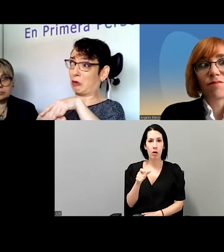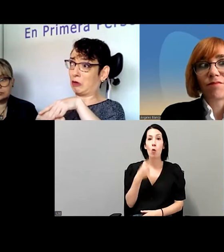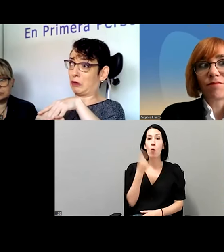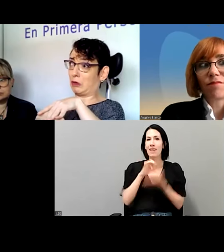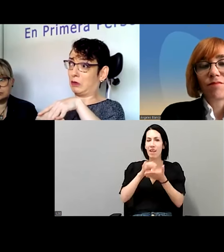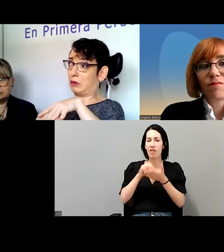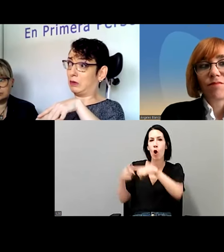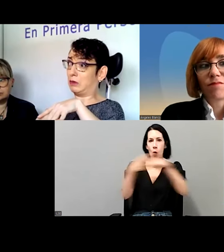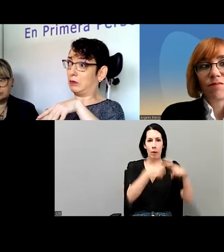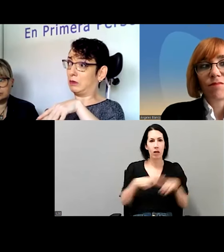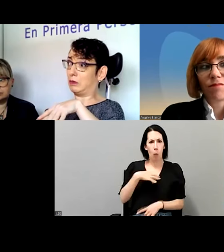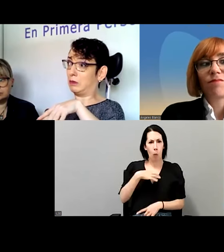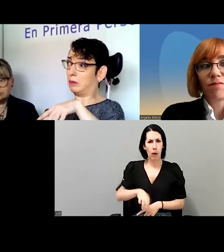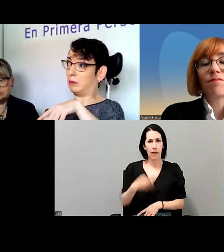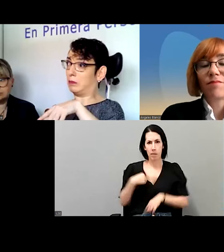servicio.